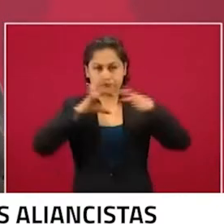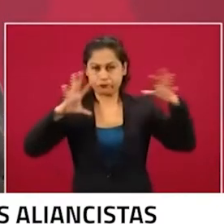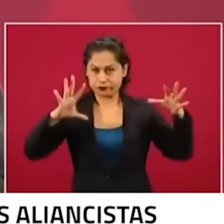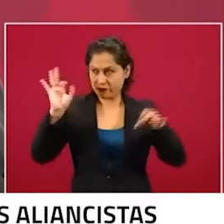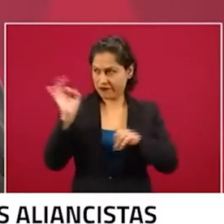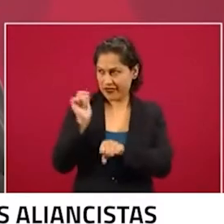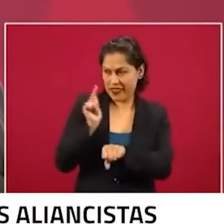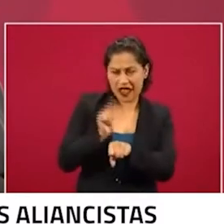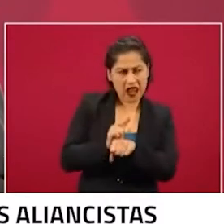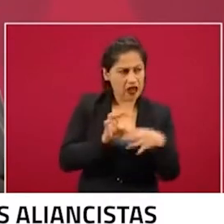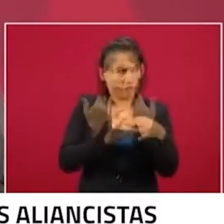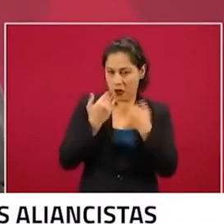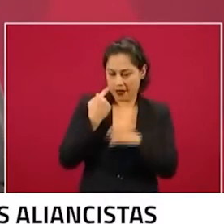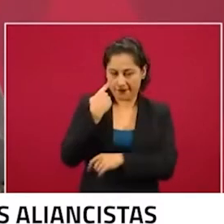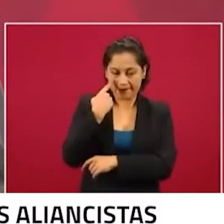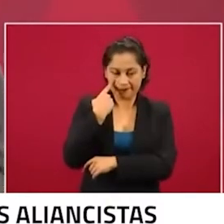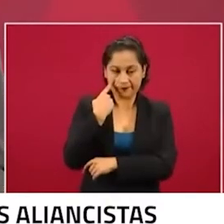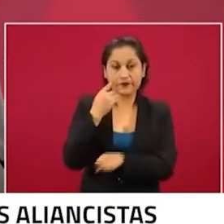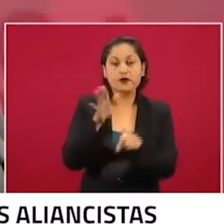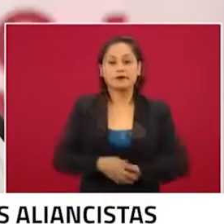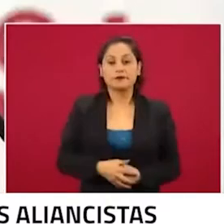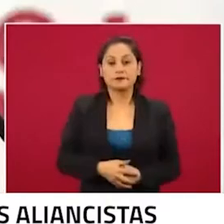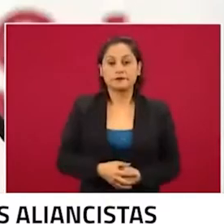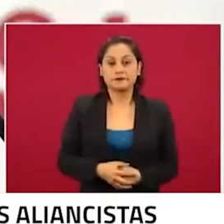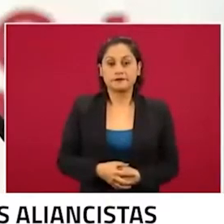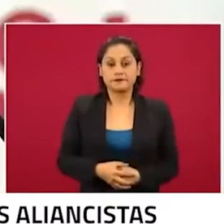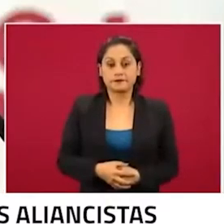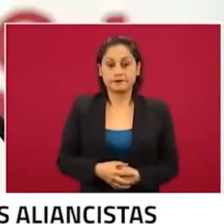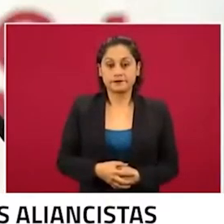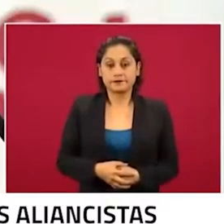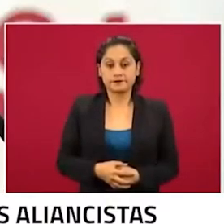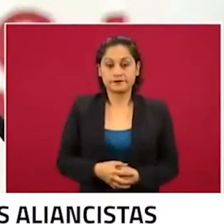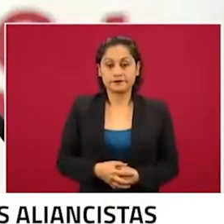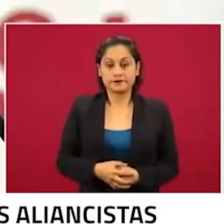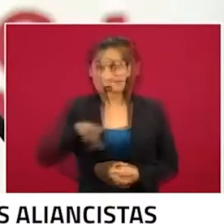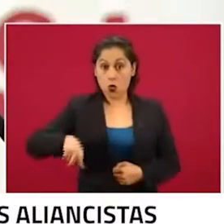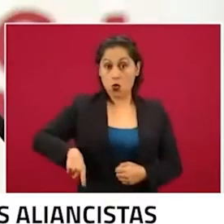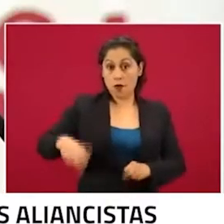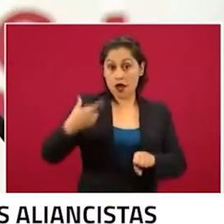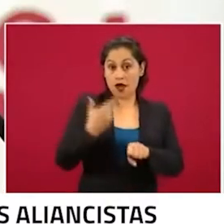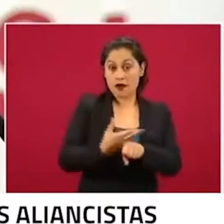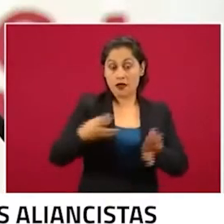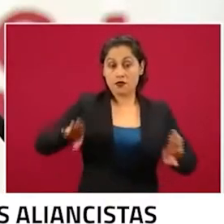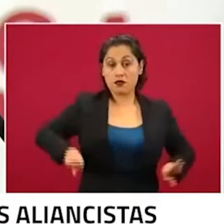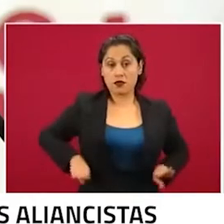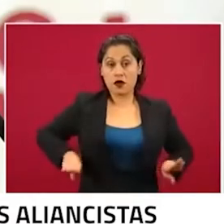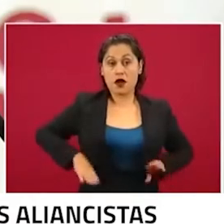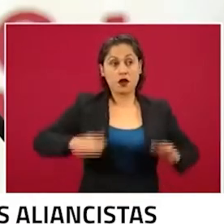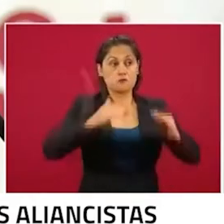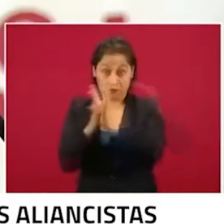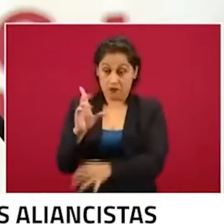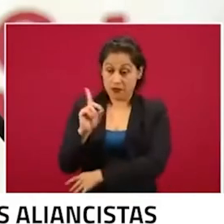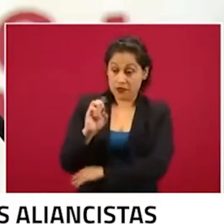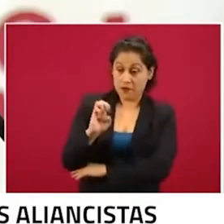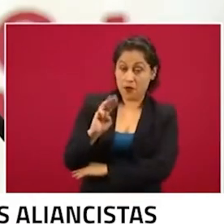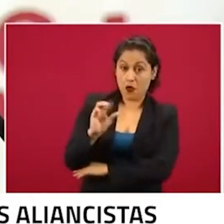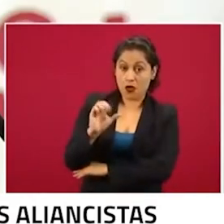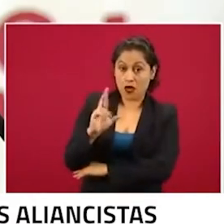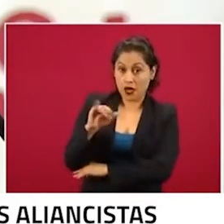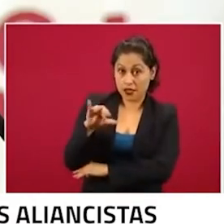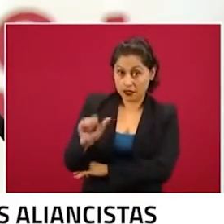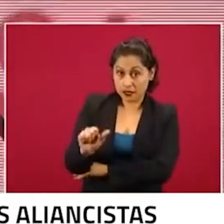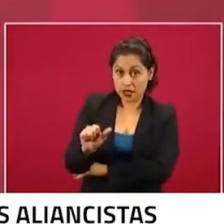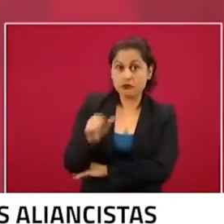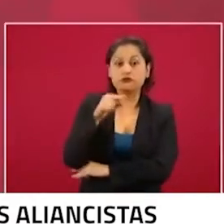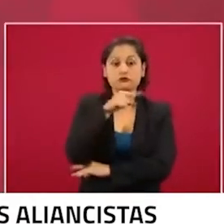primero porque si tienen vocación democrática tendrían que preguntarle a los